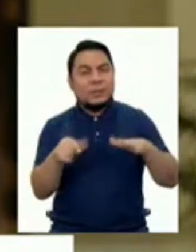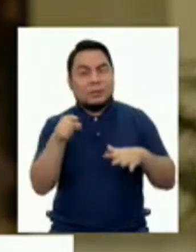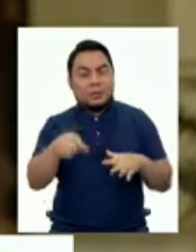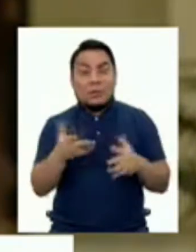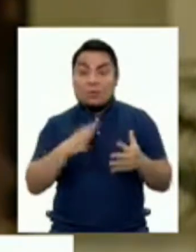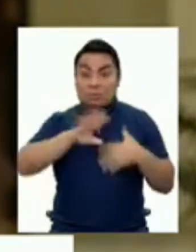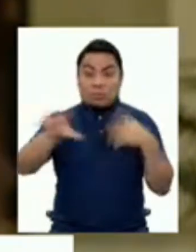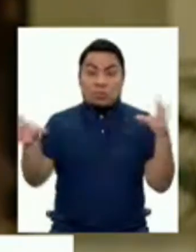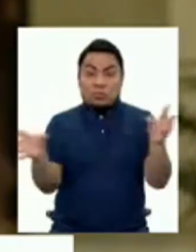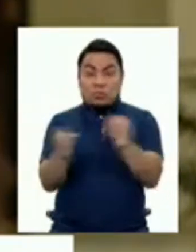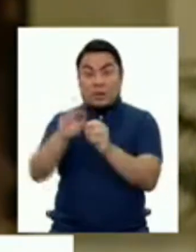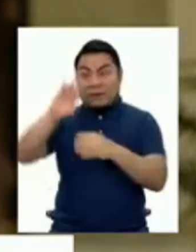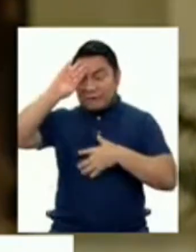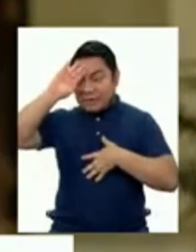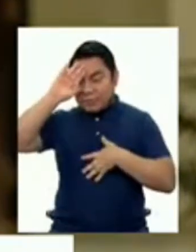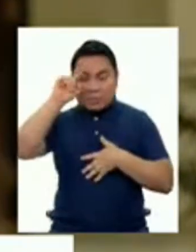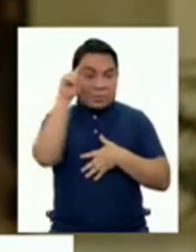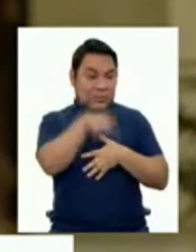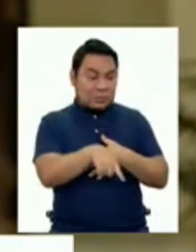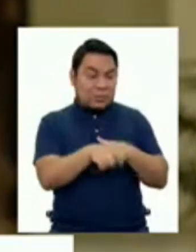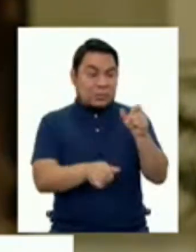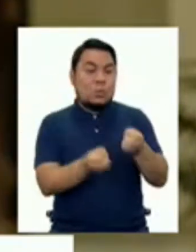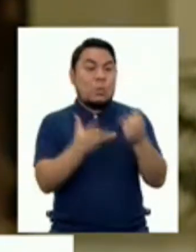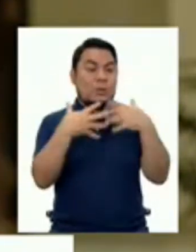total de personas contagiadas.